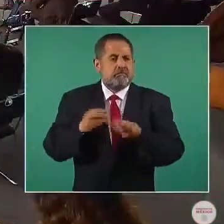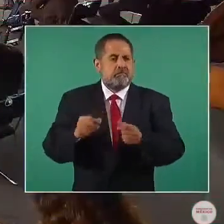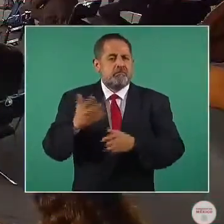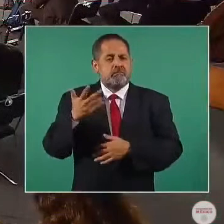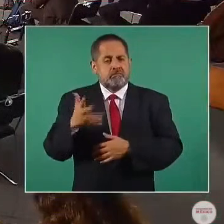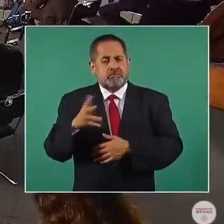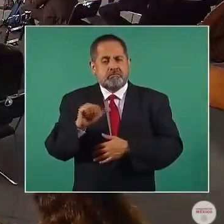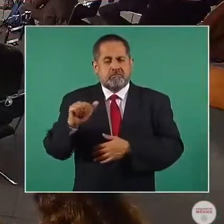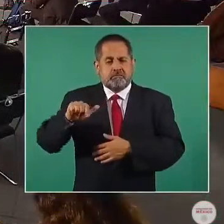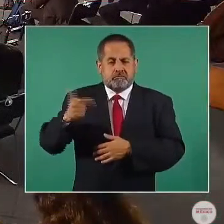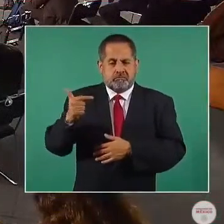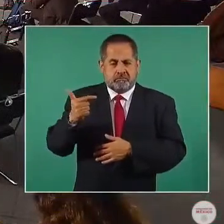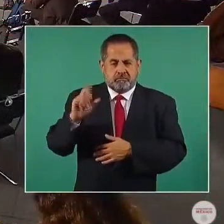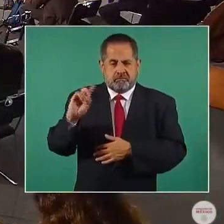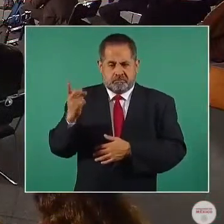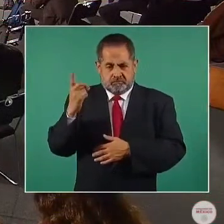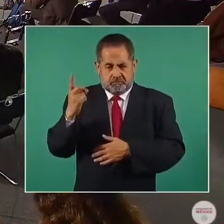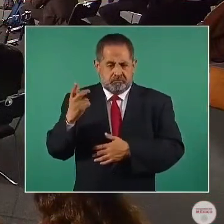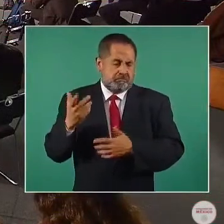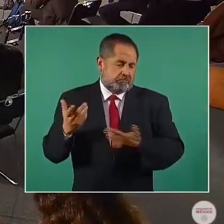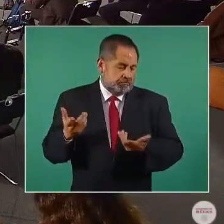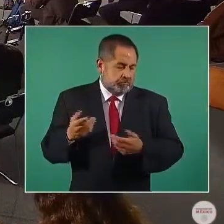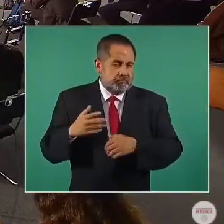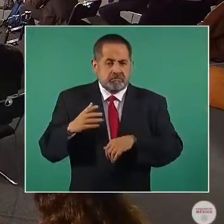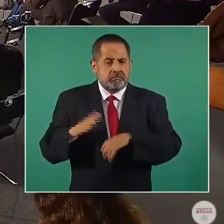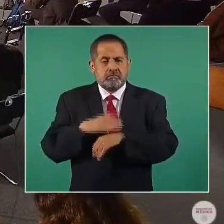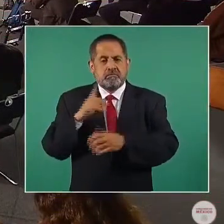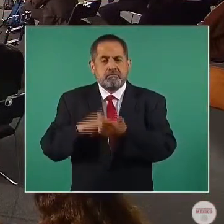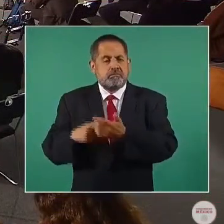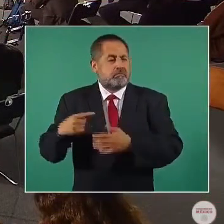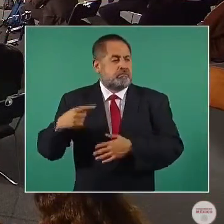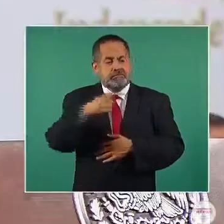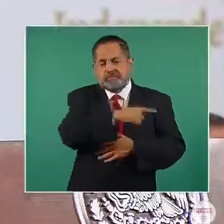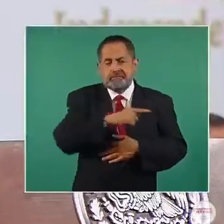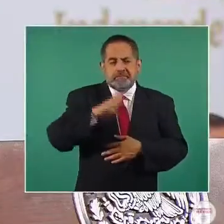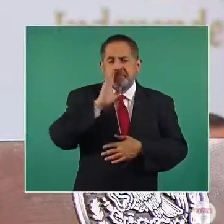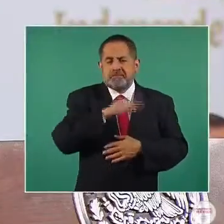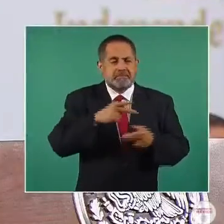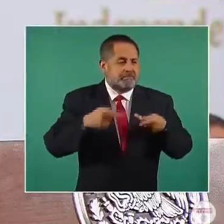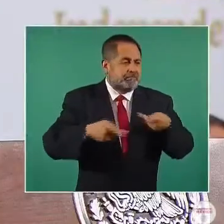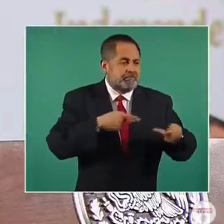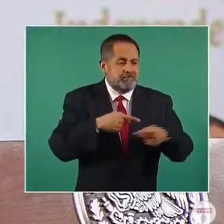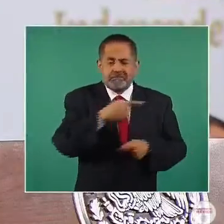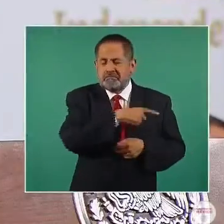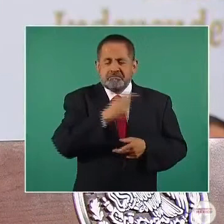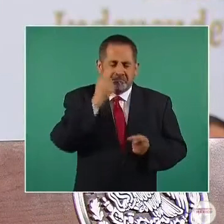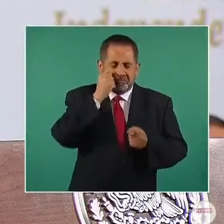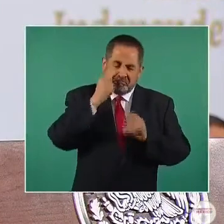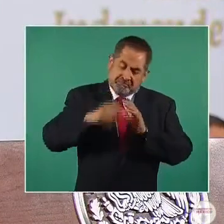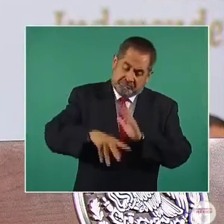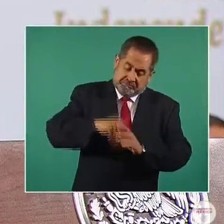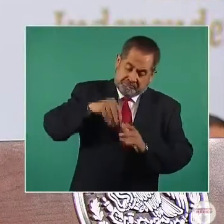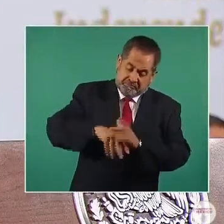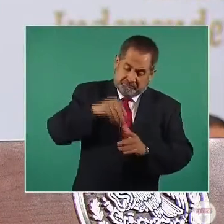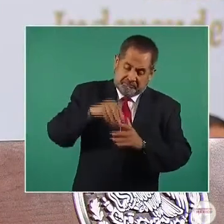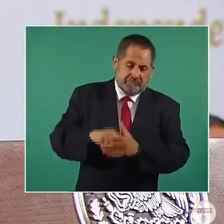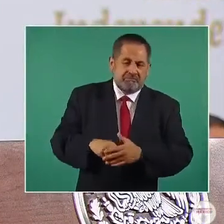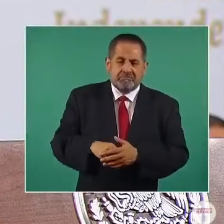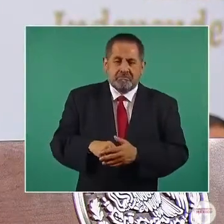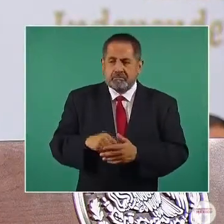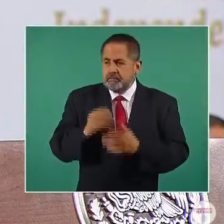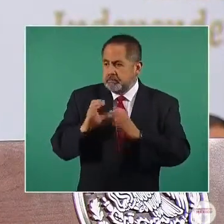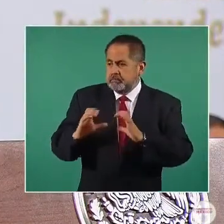Por la mala planeación, porque lo que les importaba no era extraer el petróleo, sino entregar